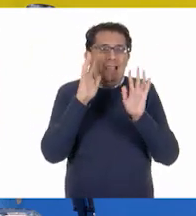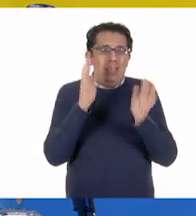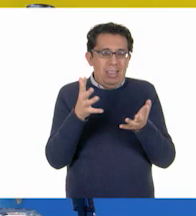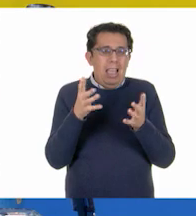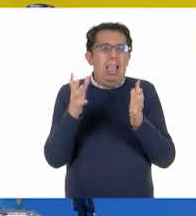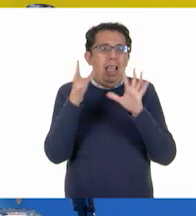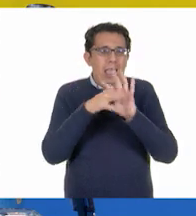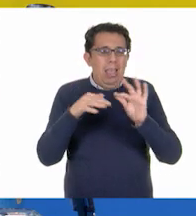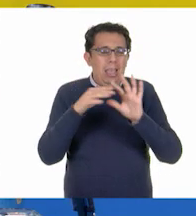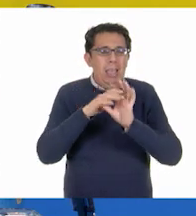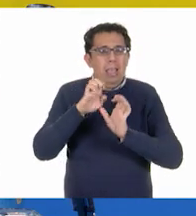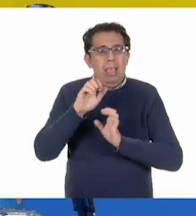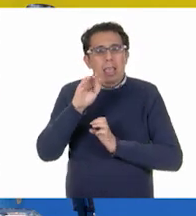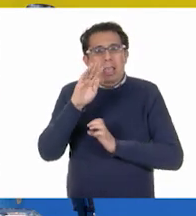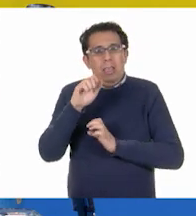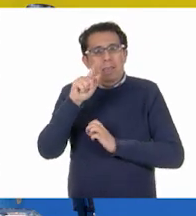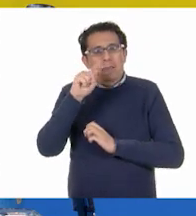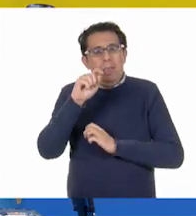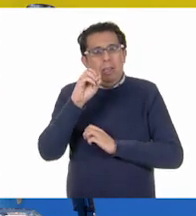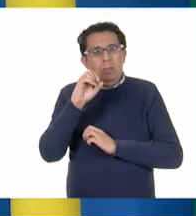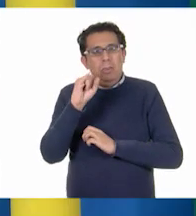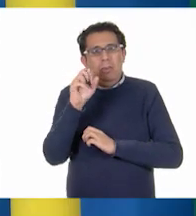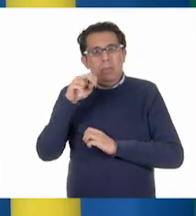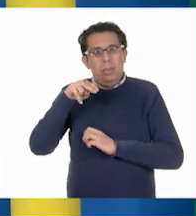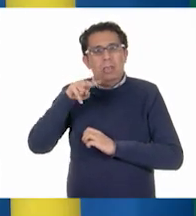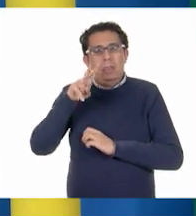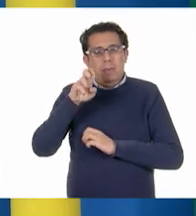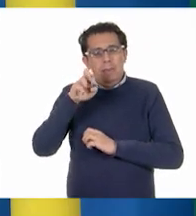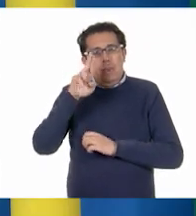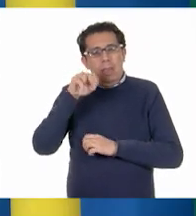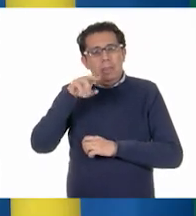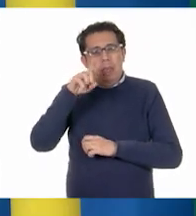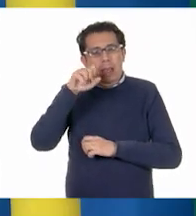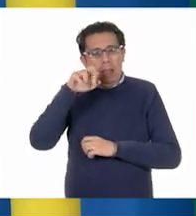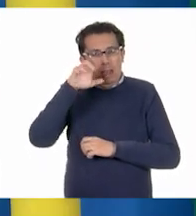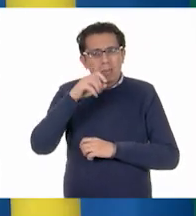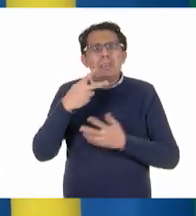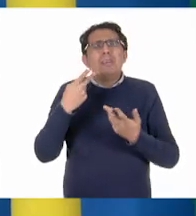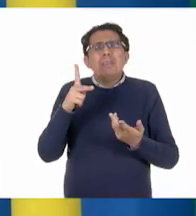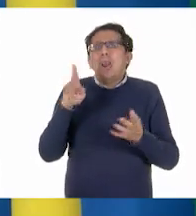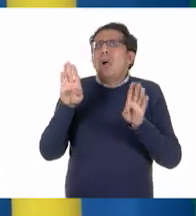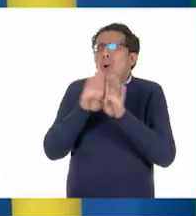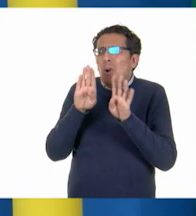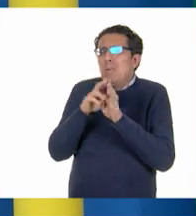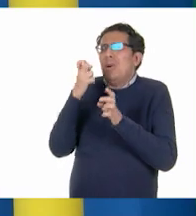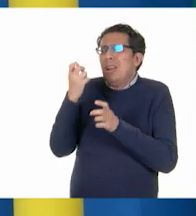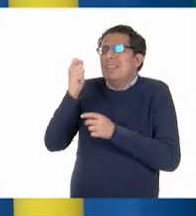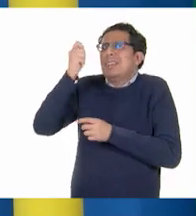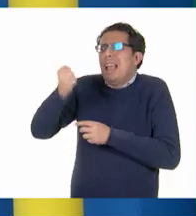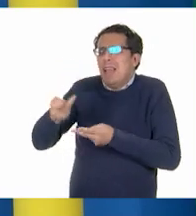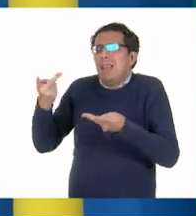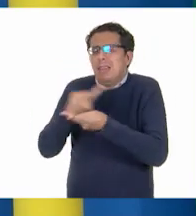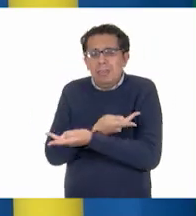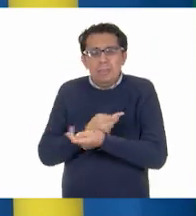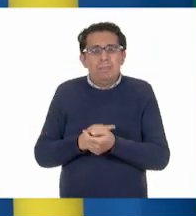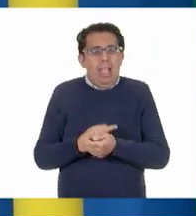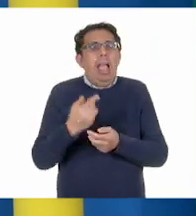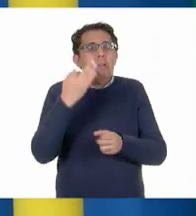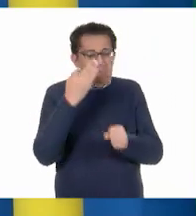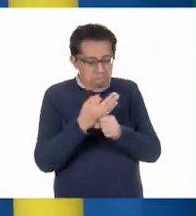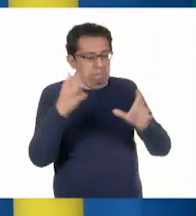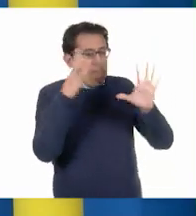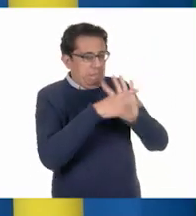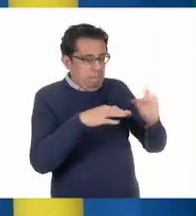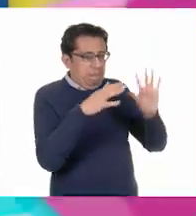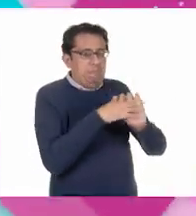claro es cómo sucede este fenómeno. Pues creo que es un buen momento para explicarlo. Primero, veamos el